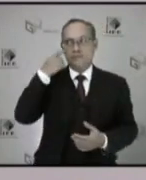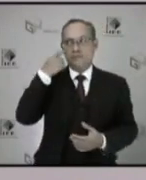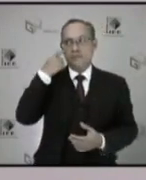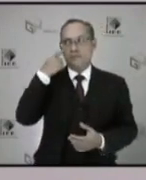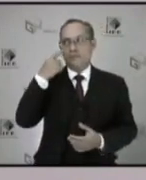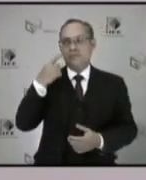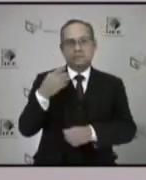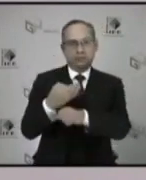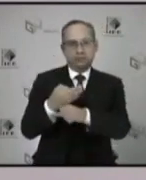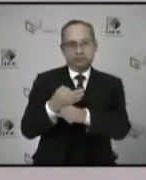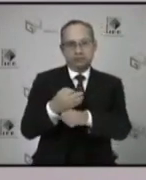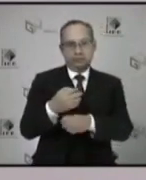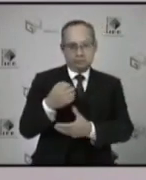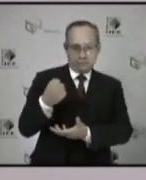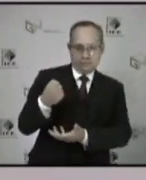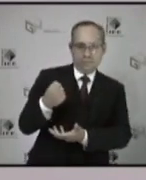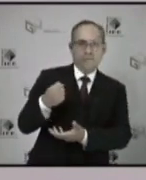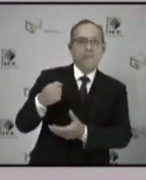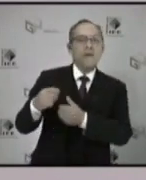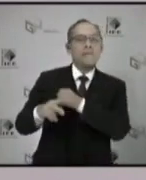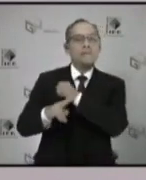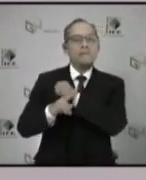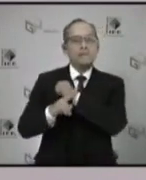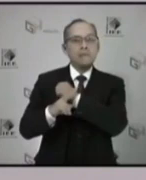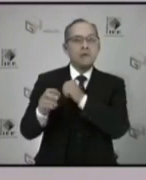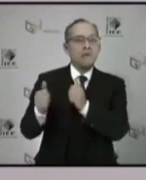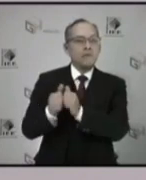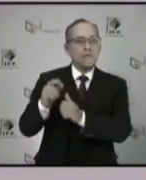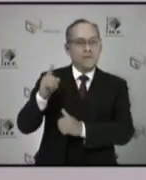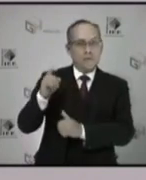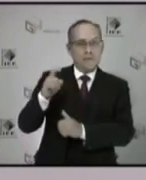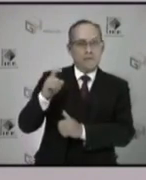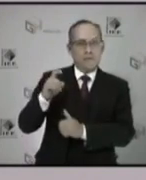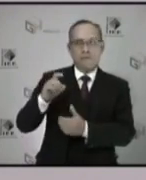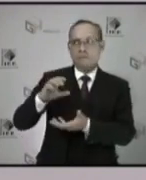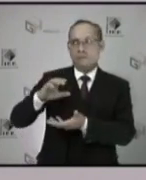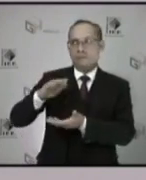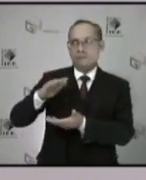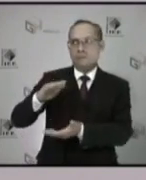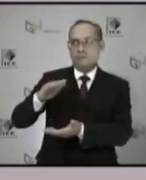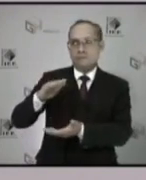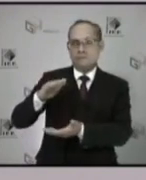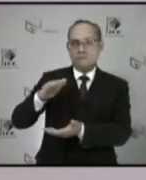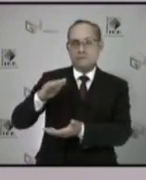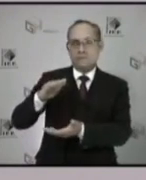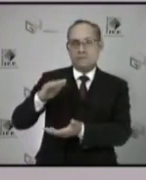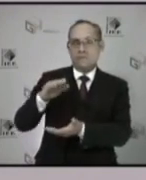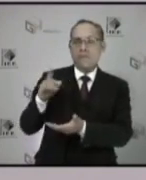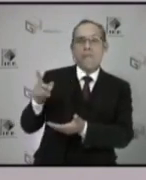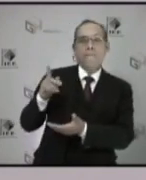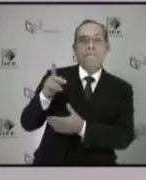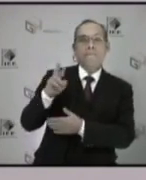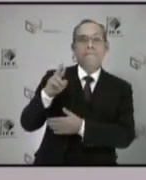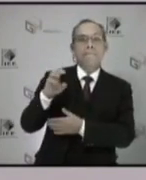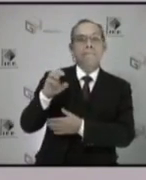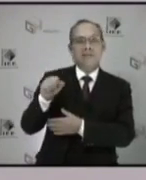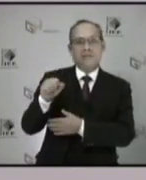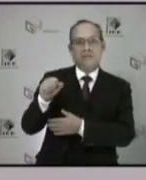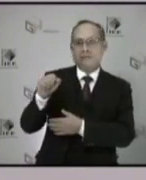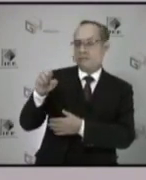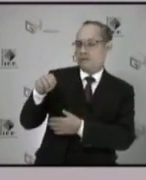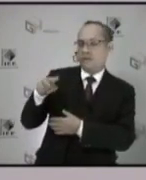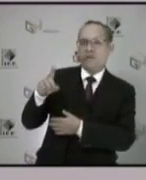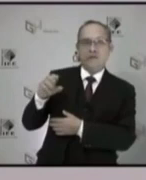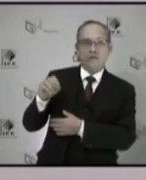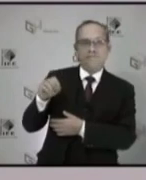Aquí tengo un vaso de agua de la presa Endó del Valle del Mezquital. Y